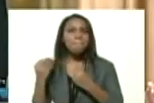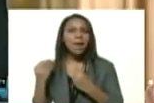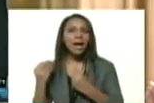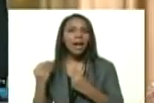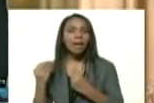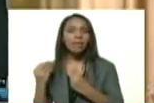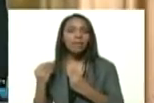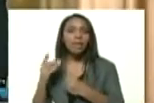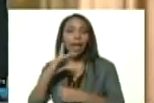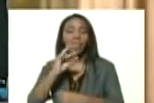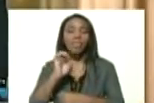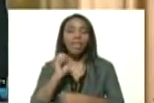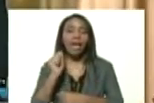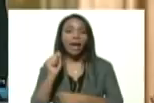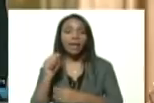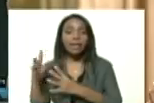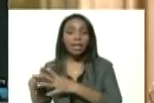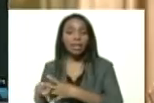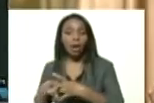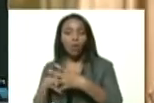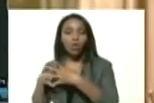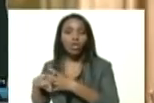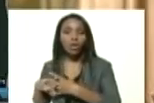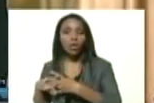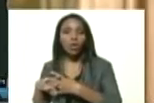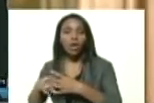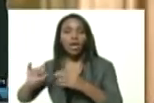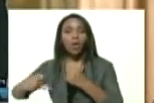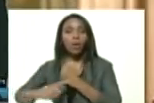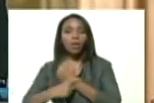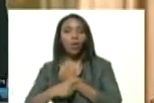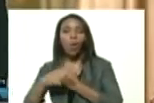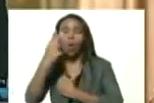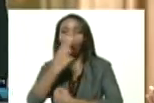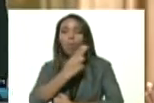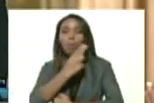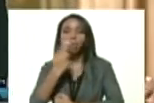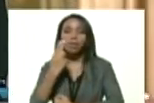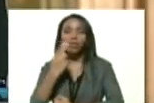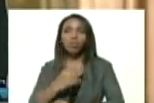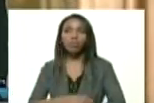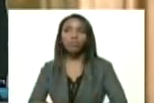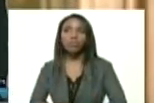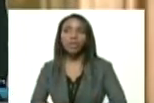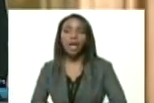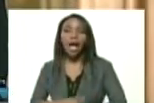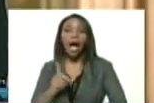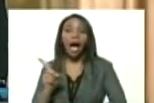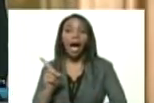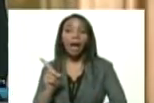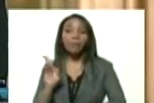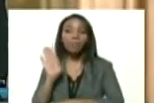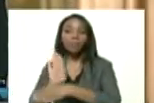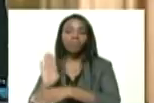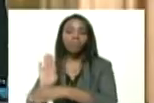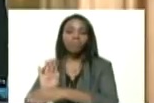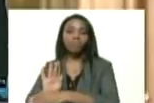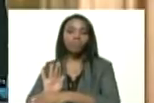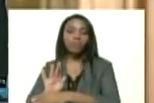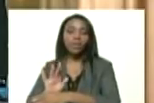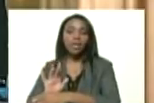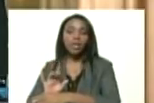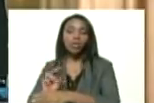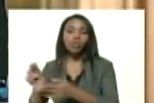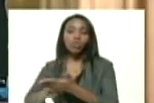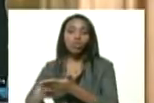que la de a eeuu y juan guaidó se comprometieran a exculparlo y